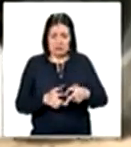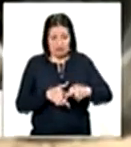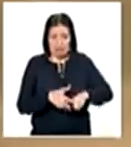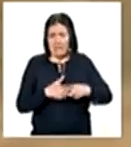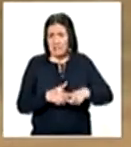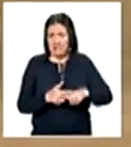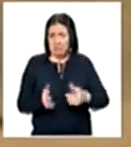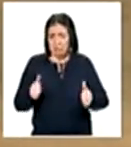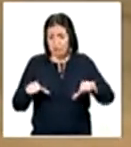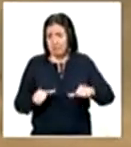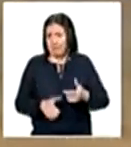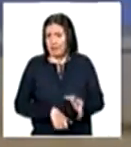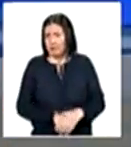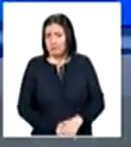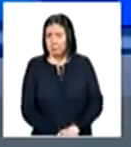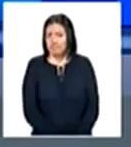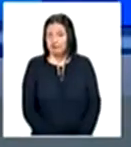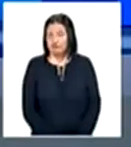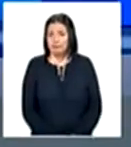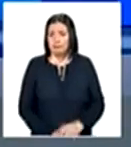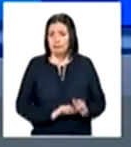mecánica.